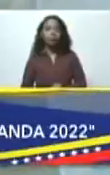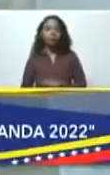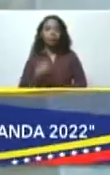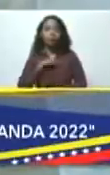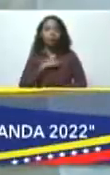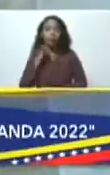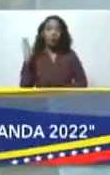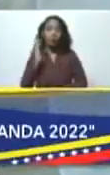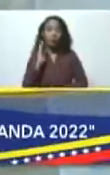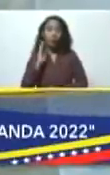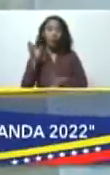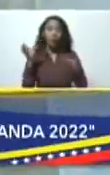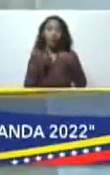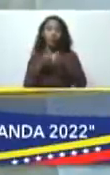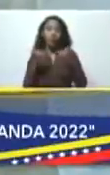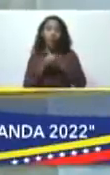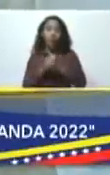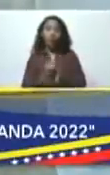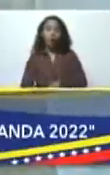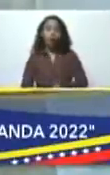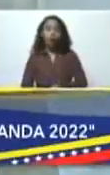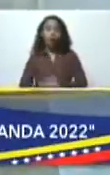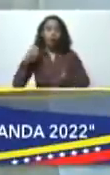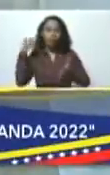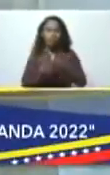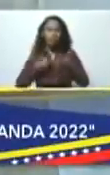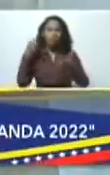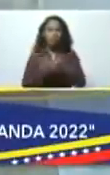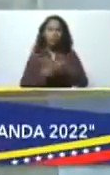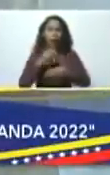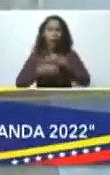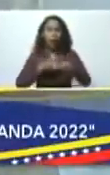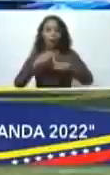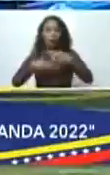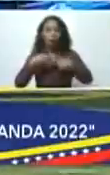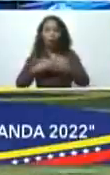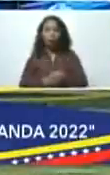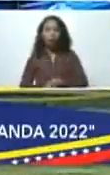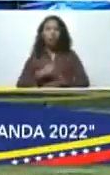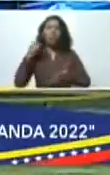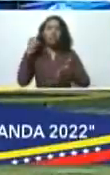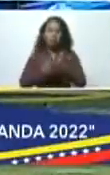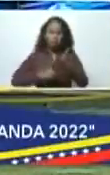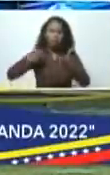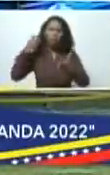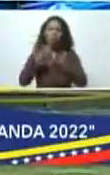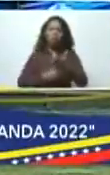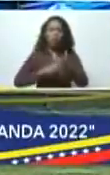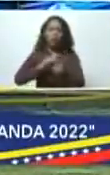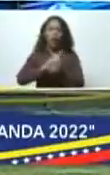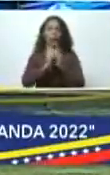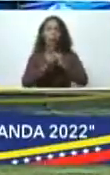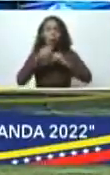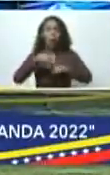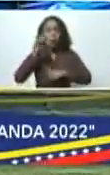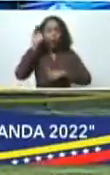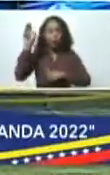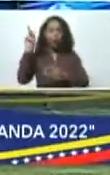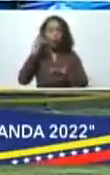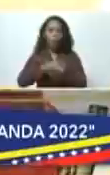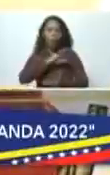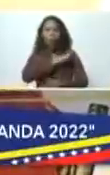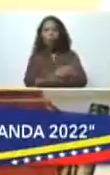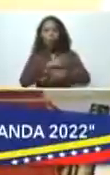Nosotros veníamos de una generación que luchó por hacer la revolución. Y luchando por cambiar este país, llegamos al